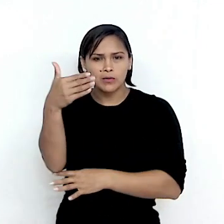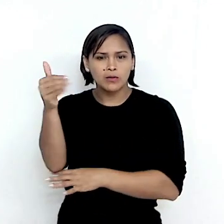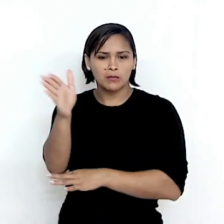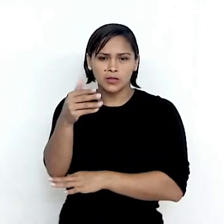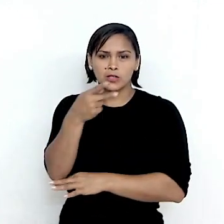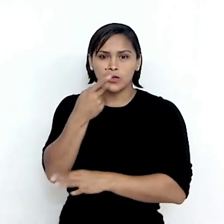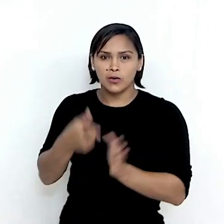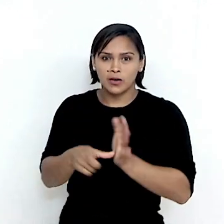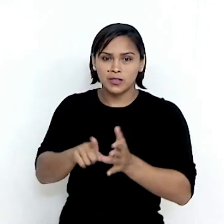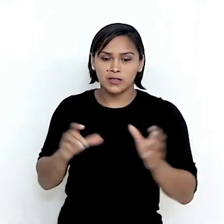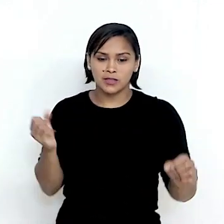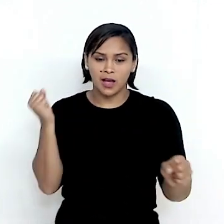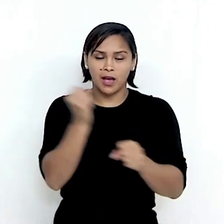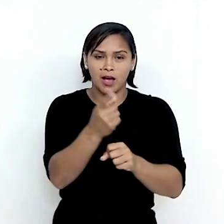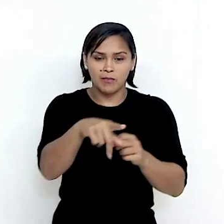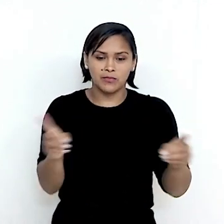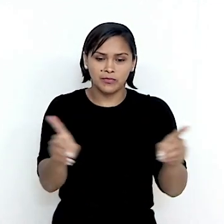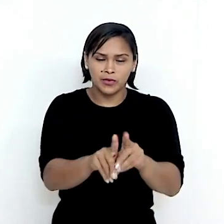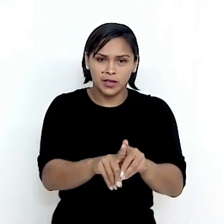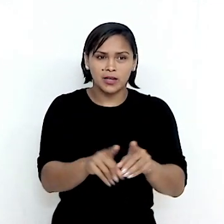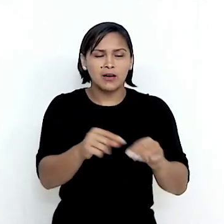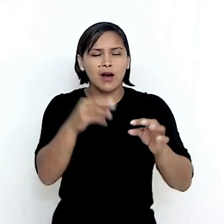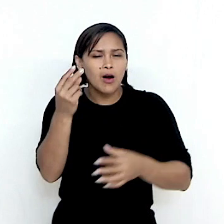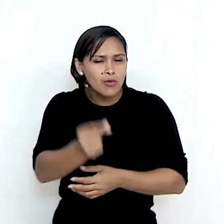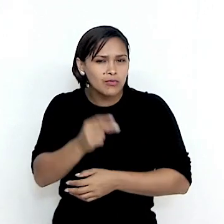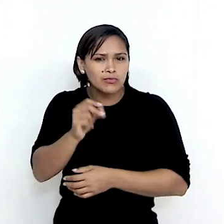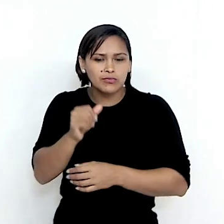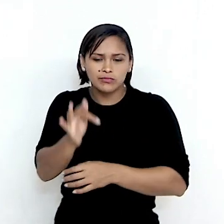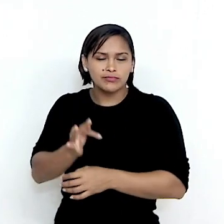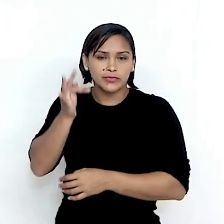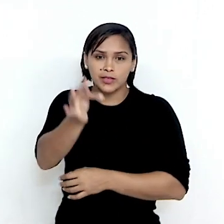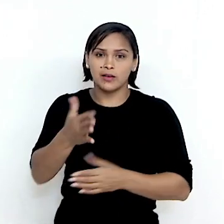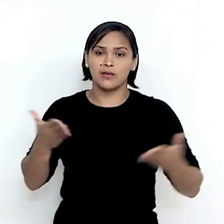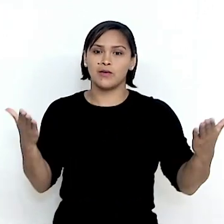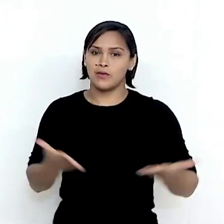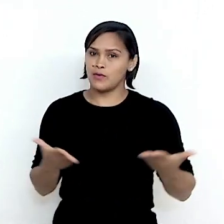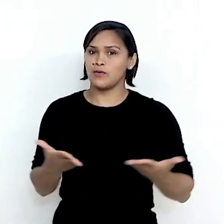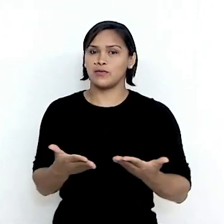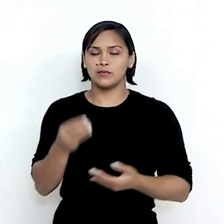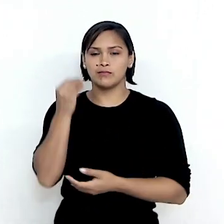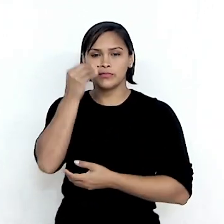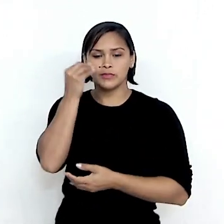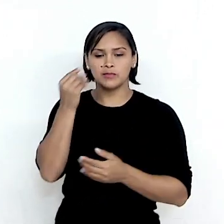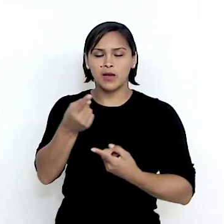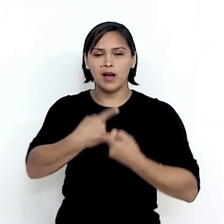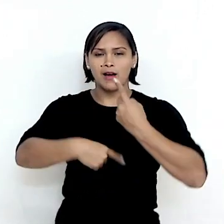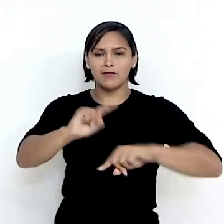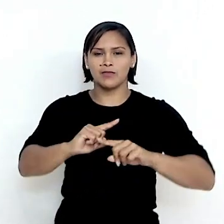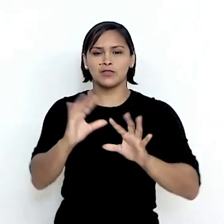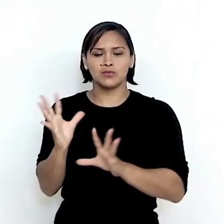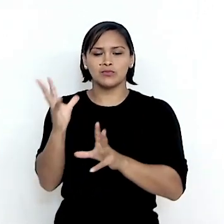física, tantas veces postergada, tiene hoy avances concretos gracias a las obras de infraestructura